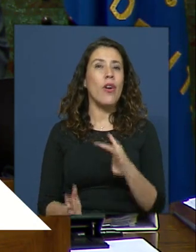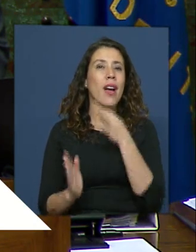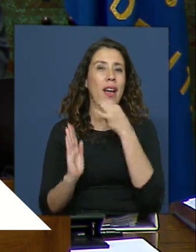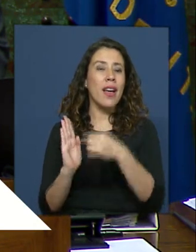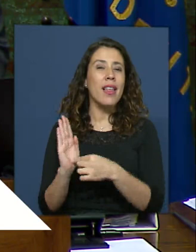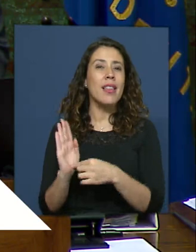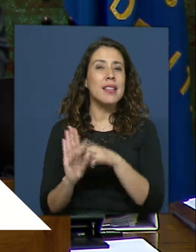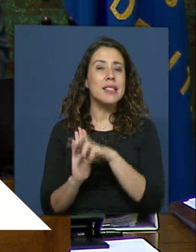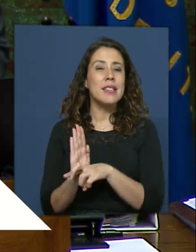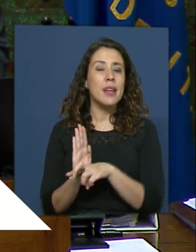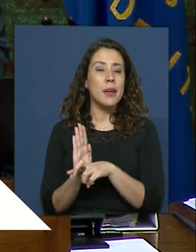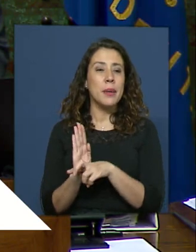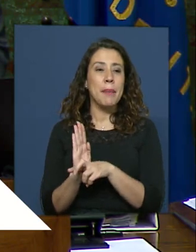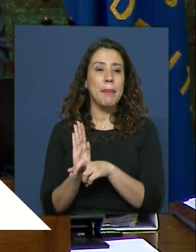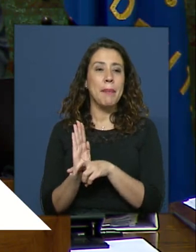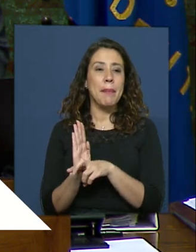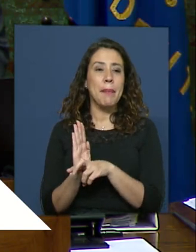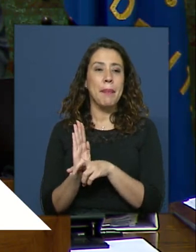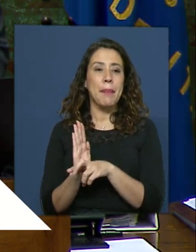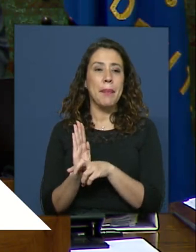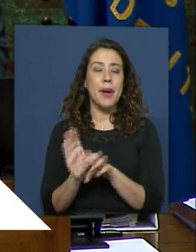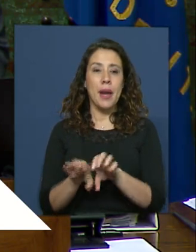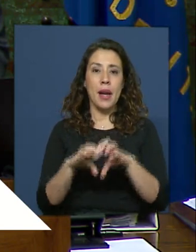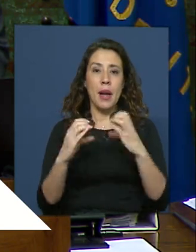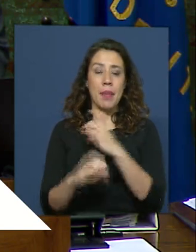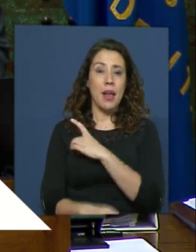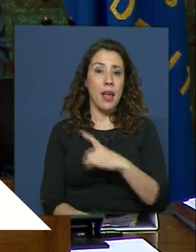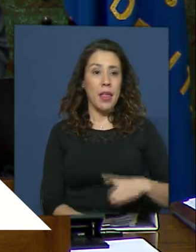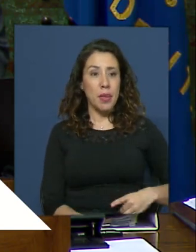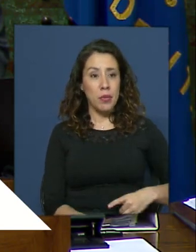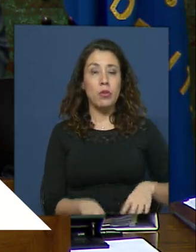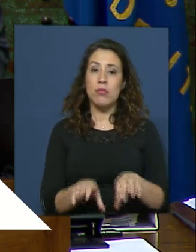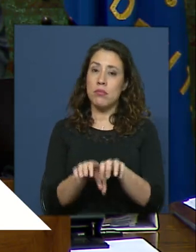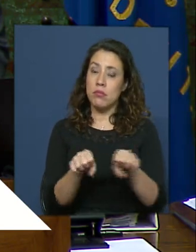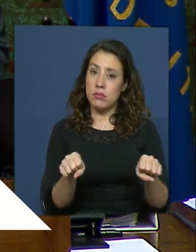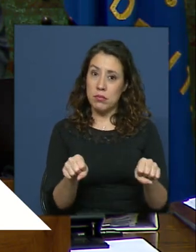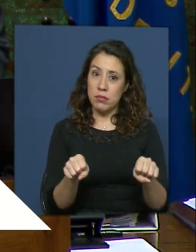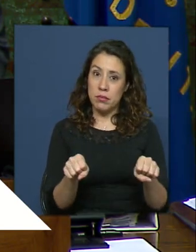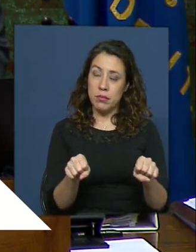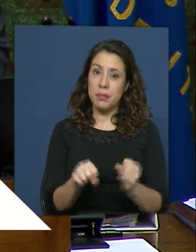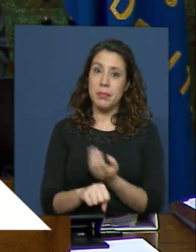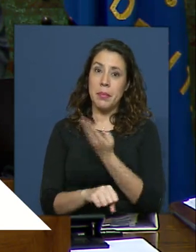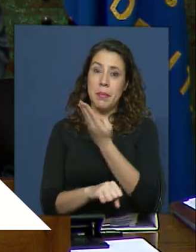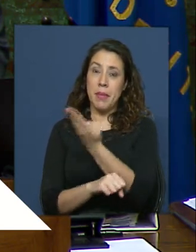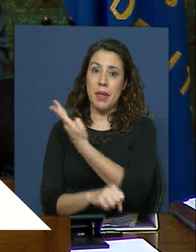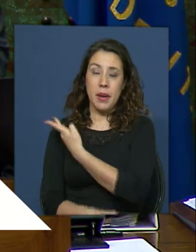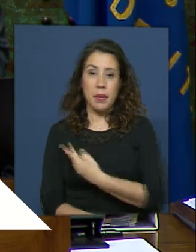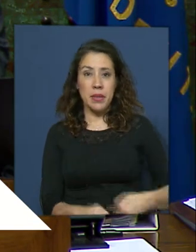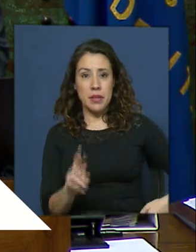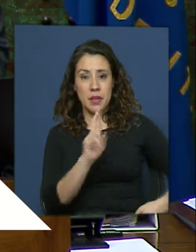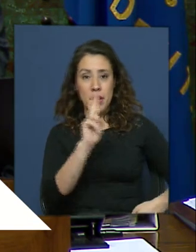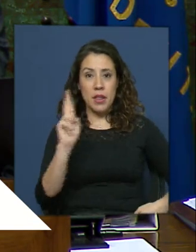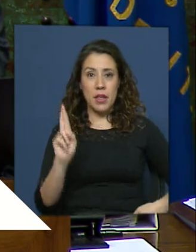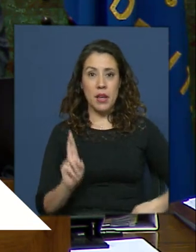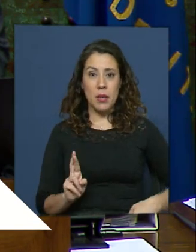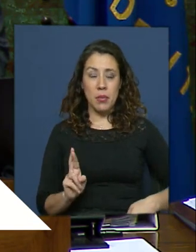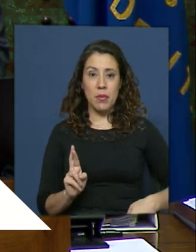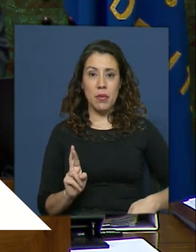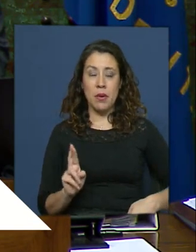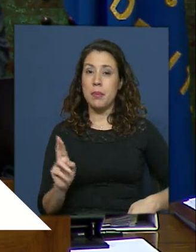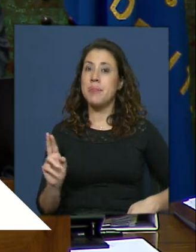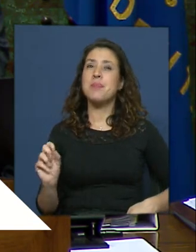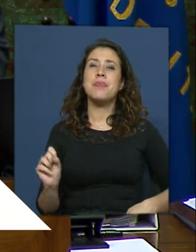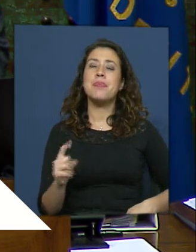parte dispositiva señala que la Cámara de Diputados acuerda solicitar a su excelencia a la Presidenta de la República,